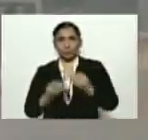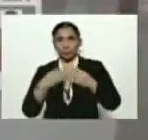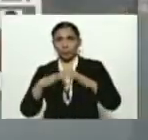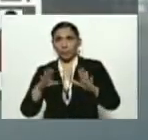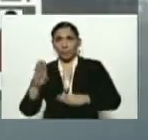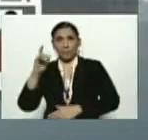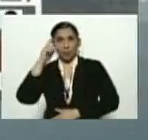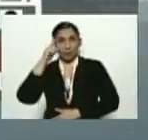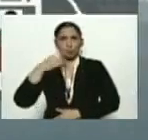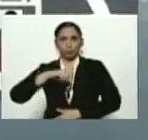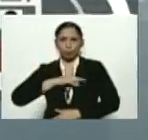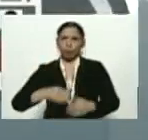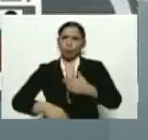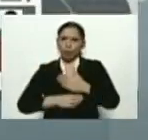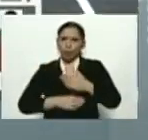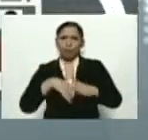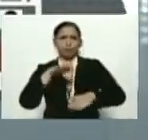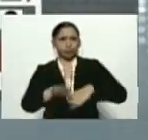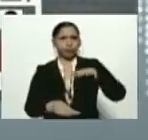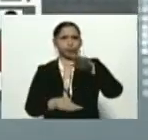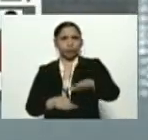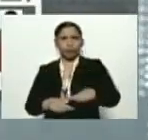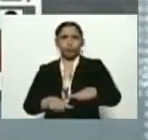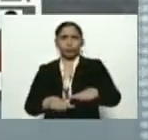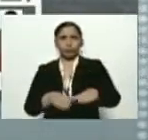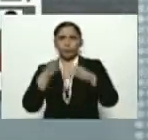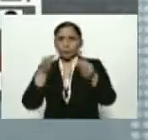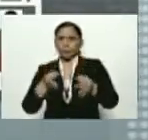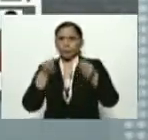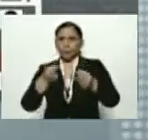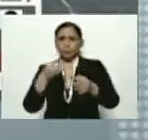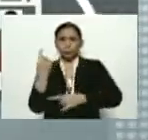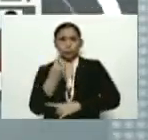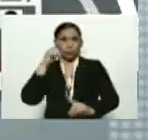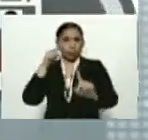ahí vamos, avanzando, con un solo objetivo: